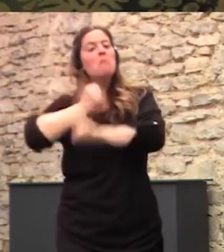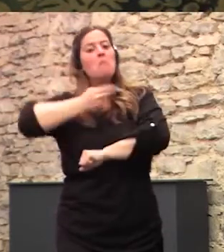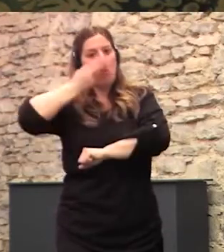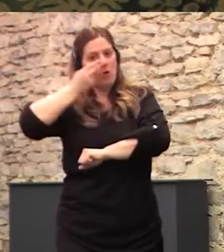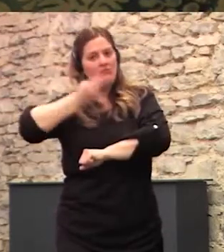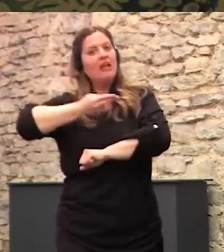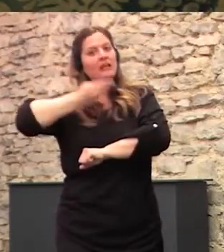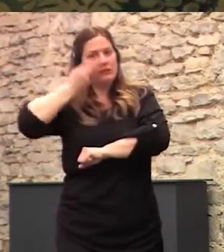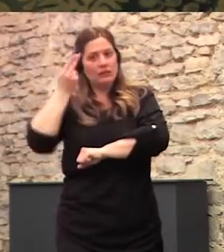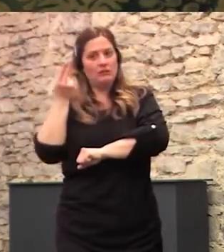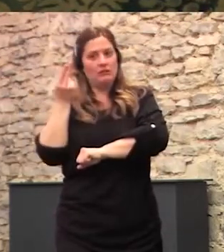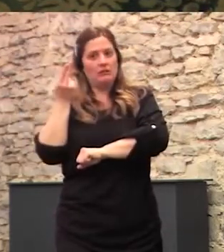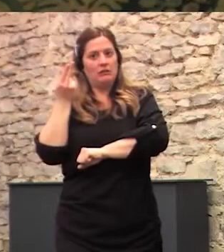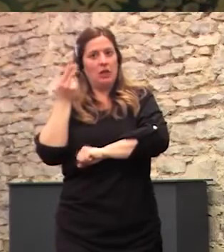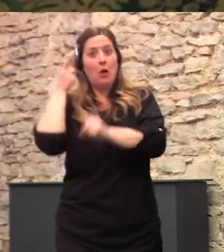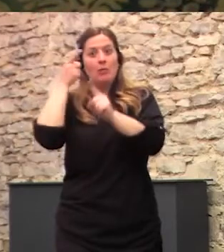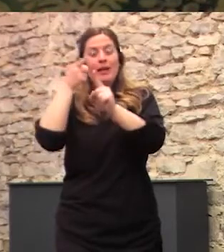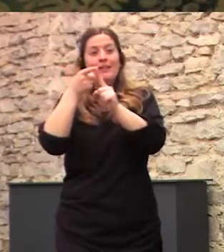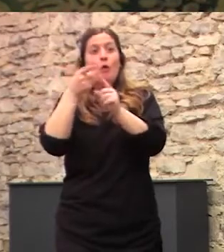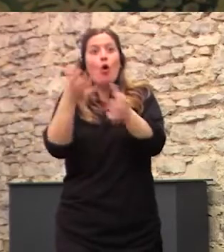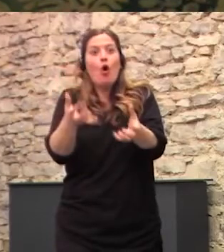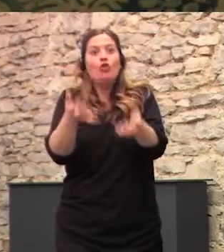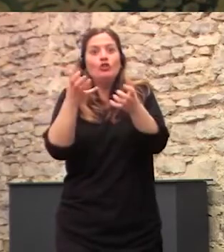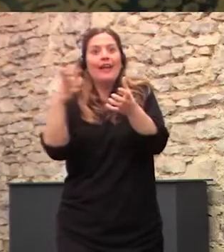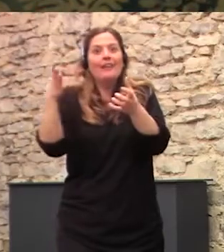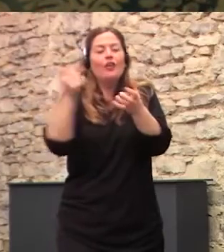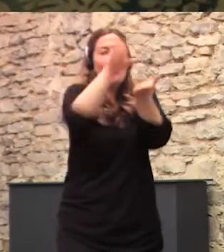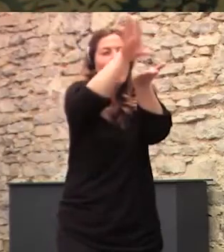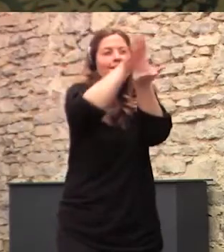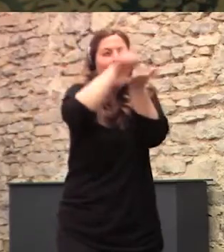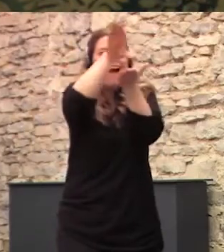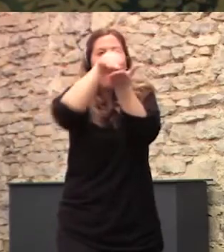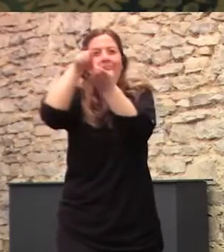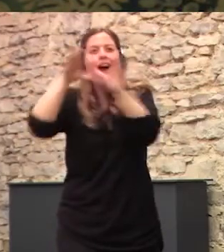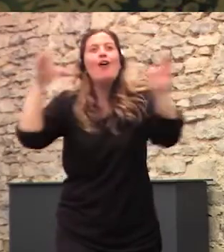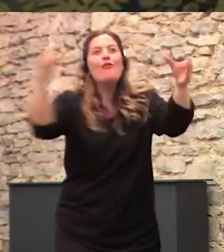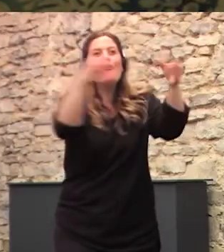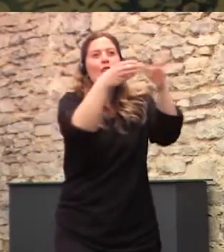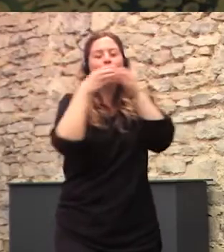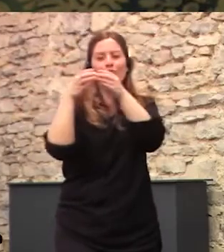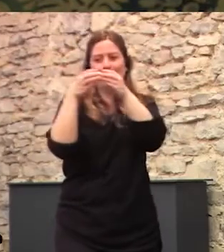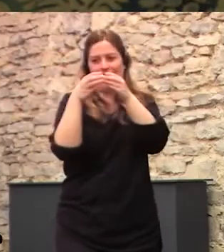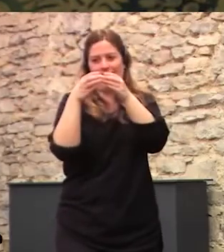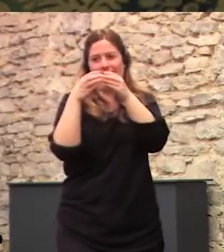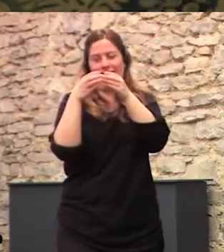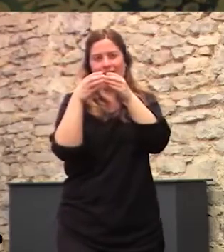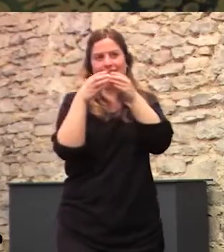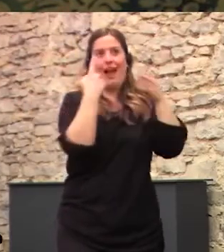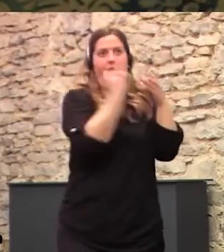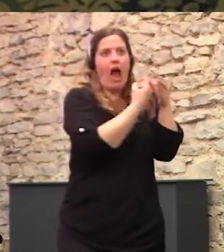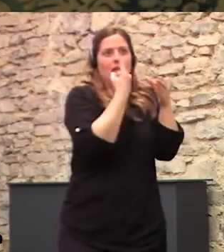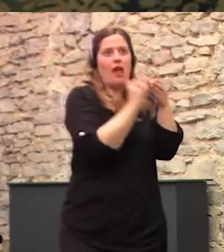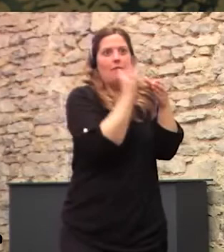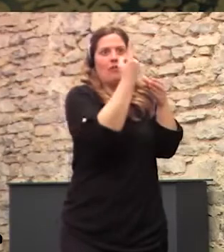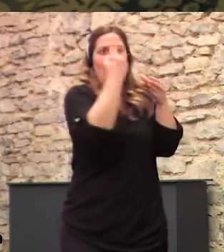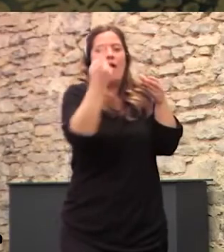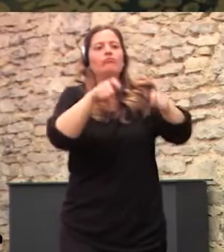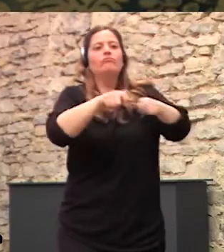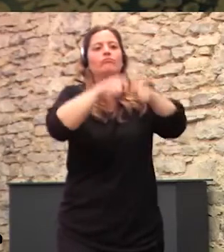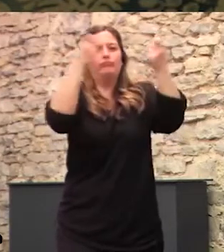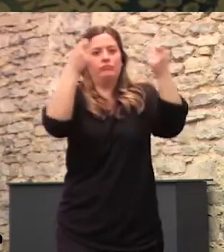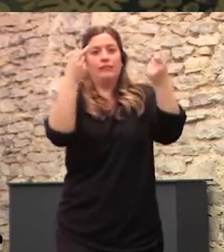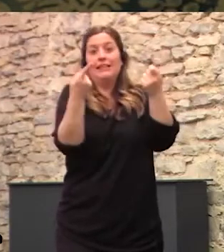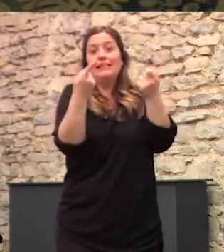de conseguir juntarlas, ¿sí? Sacarlas de este aislamiento y juntarlas por lo menos en estas pocas